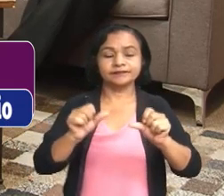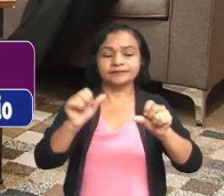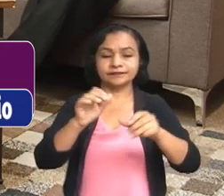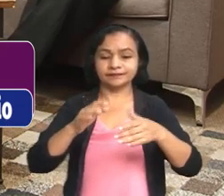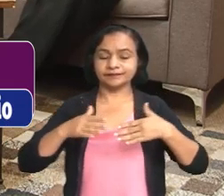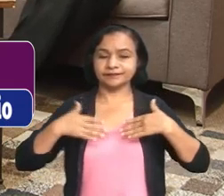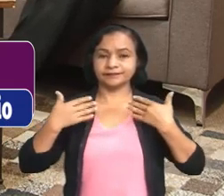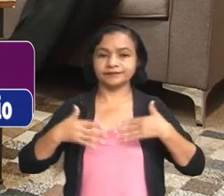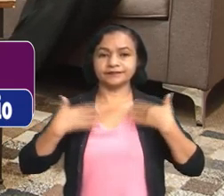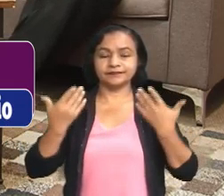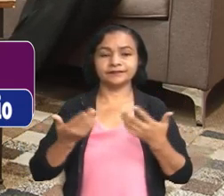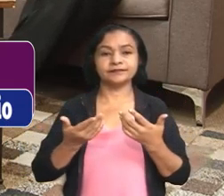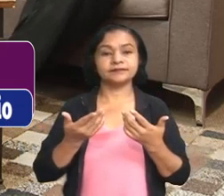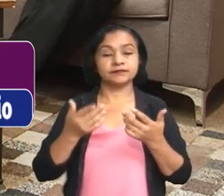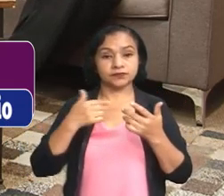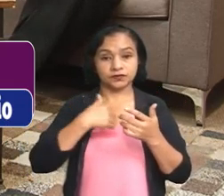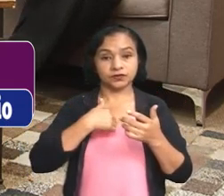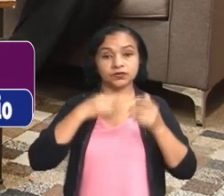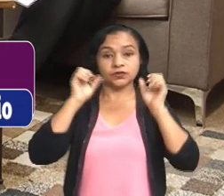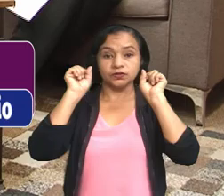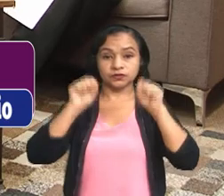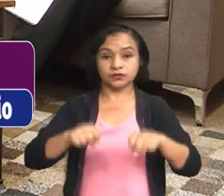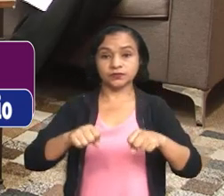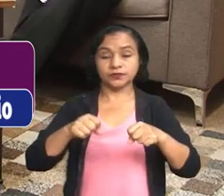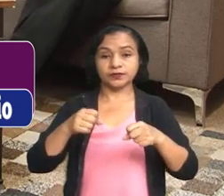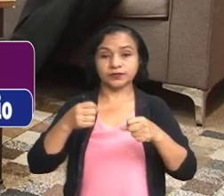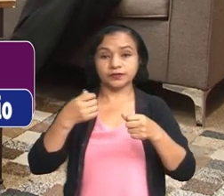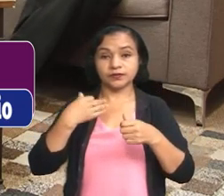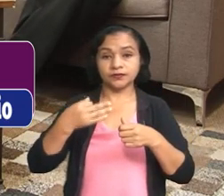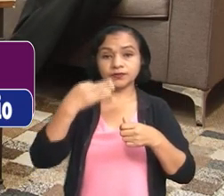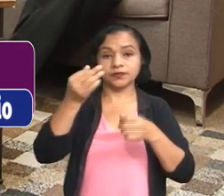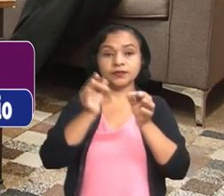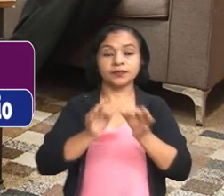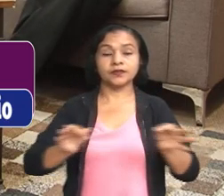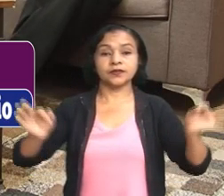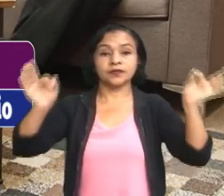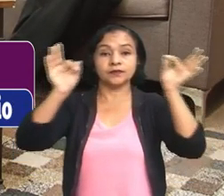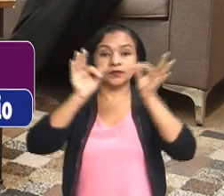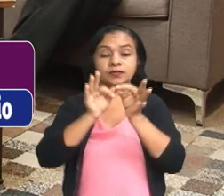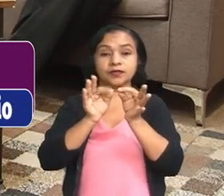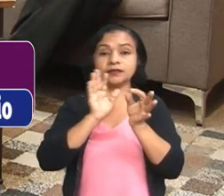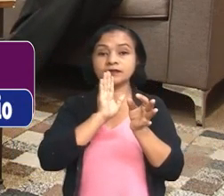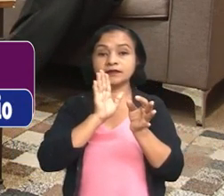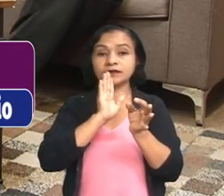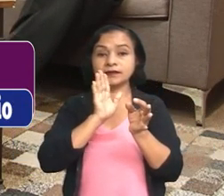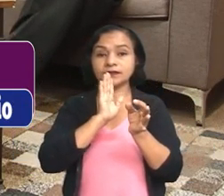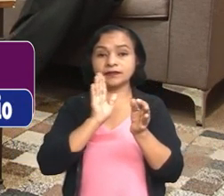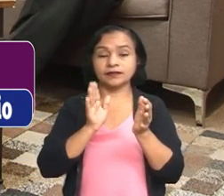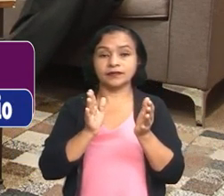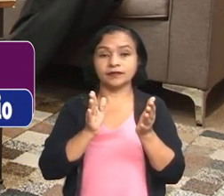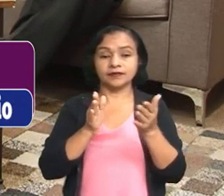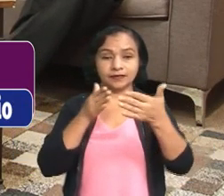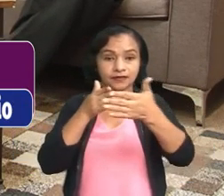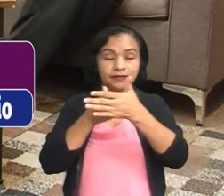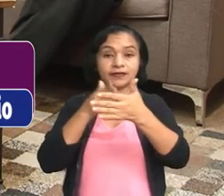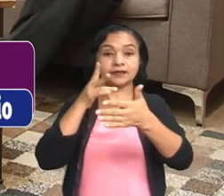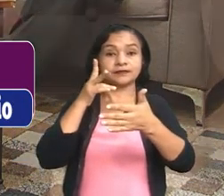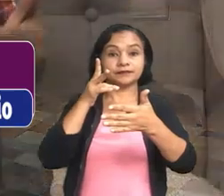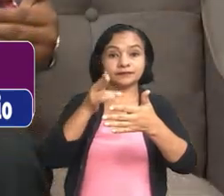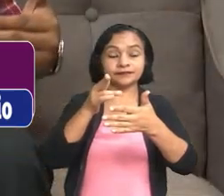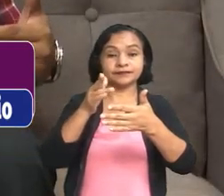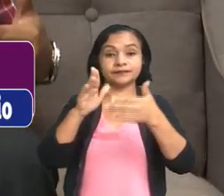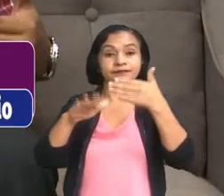felices de hacerlo. El programa Yo Sí Puedo creo que es un programa a escala muy importante y que también podríamos hablar de eso luego al volver de la pausa. Tenemos que hacer una pausa